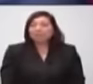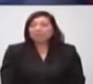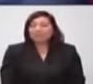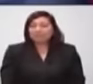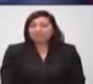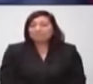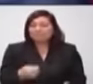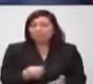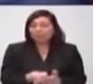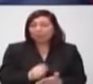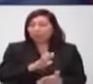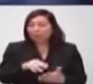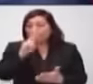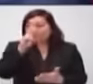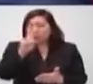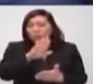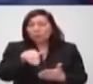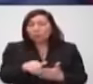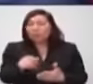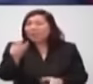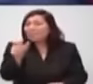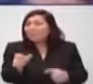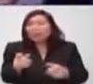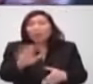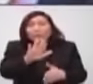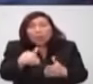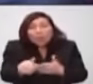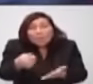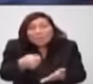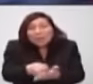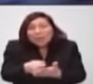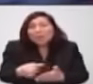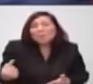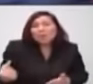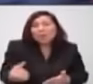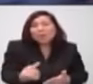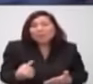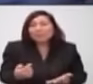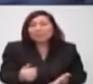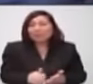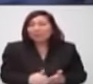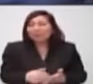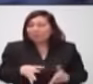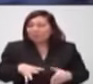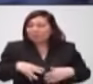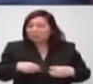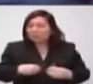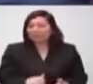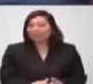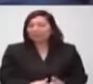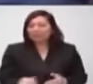Efectivamente, pagado por todos los peruanos, por todos los usuarios, ¿no? Y que eso de una